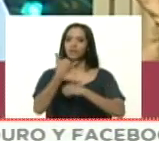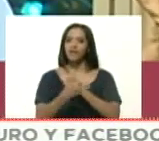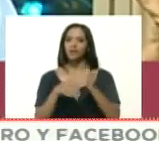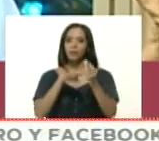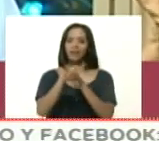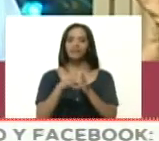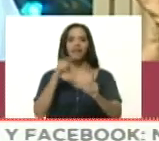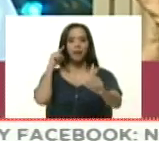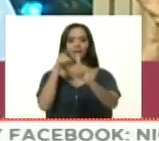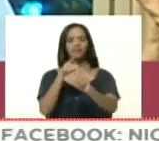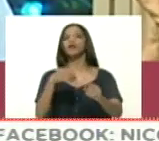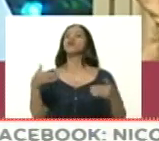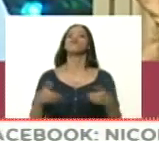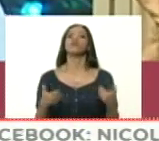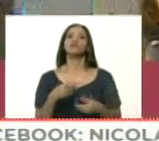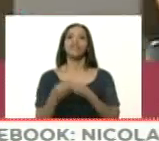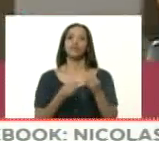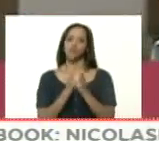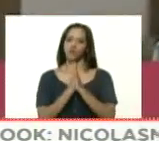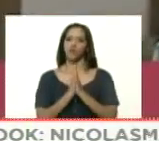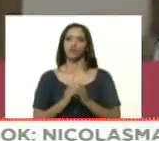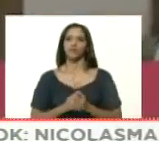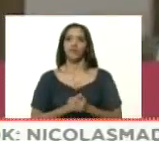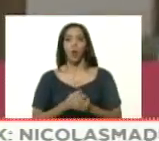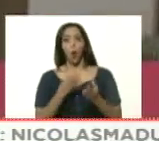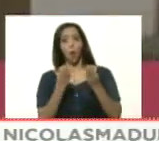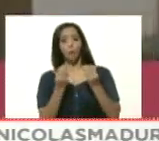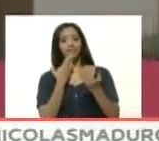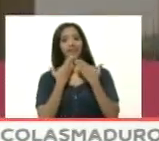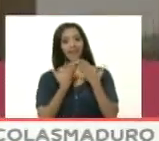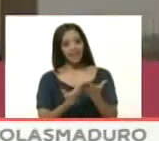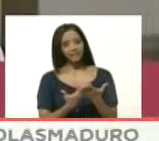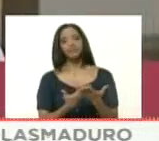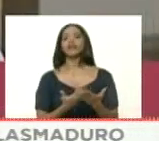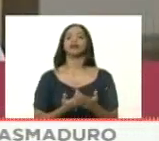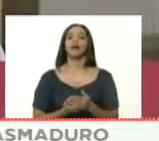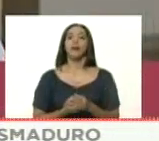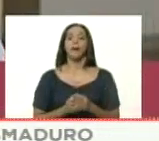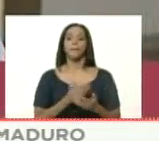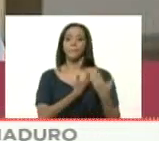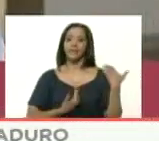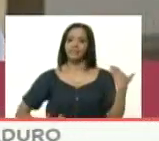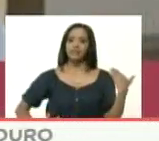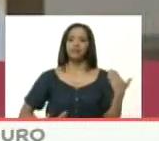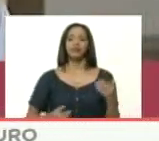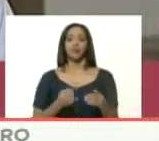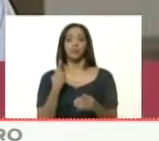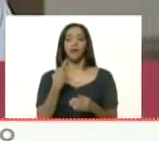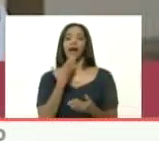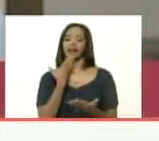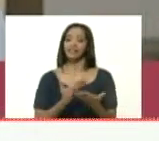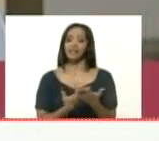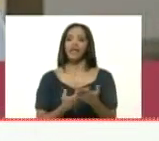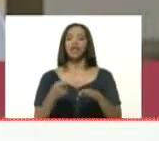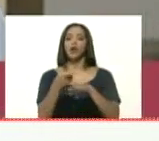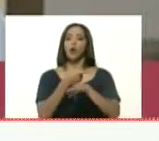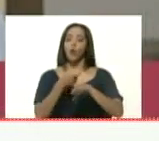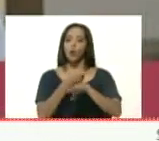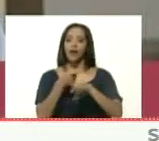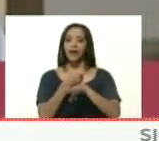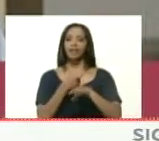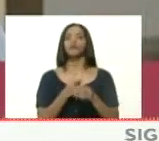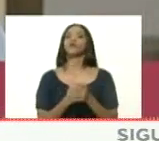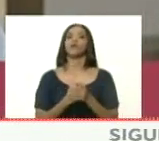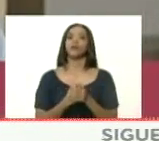el esfuerzo que se está haciendo, por favor. Muchas gracias, compañero presidente. Primero, agradecerle al compañero gobernador